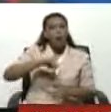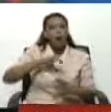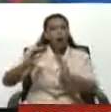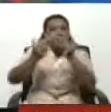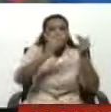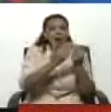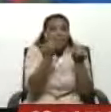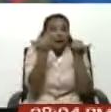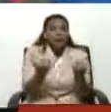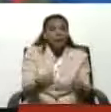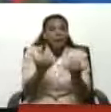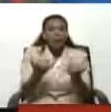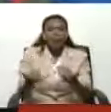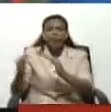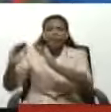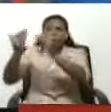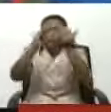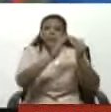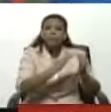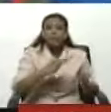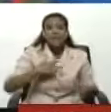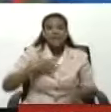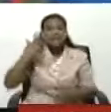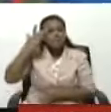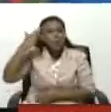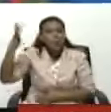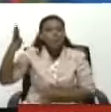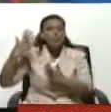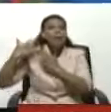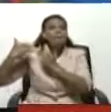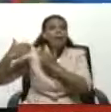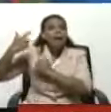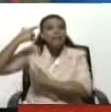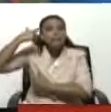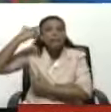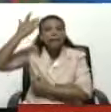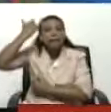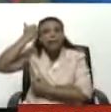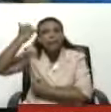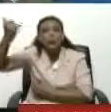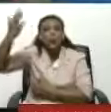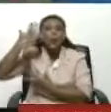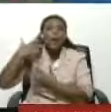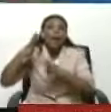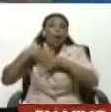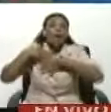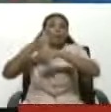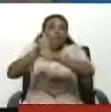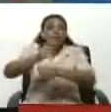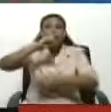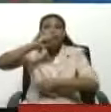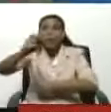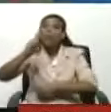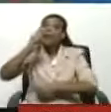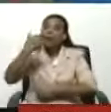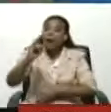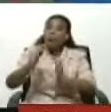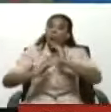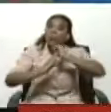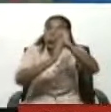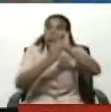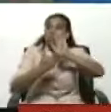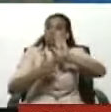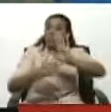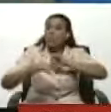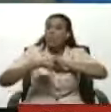está a lo largo y ancho del país. ¿Verdad? Y que tiene sueños, presidente, que tiene esperanza, que confía en usted, que tiene un líder que nos